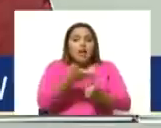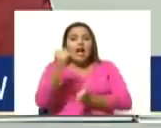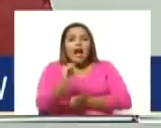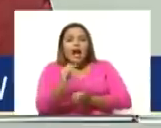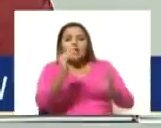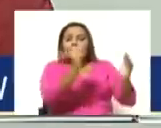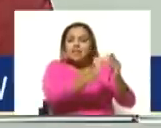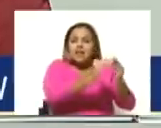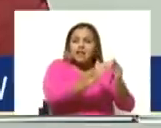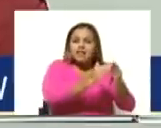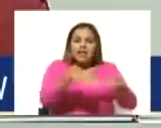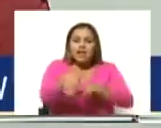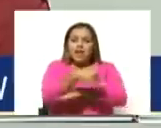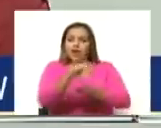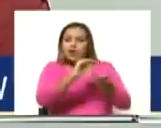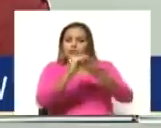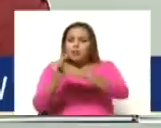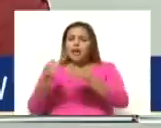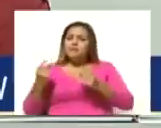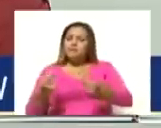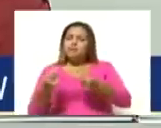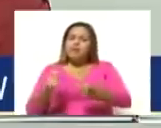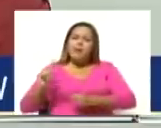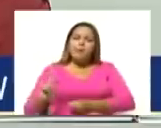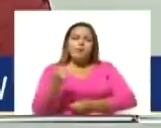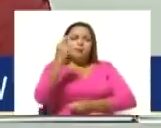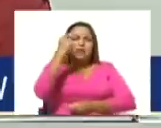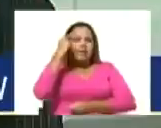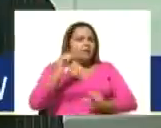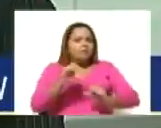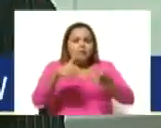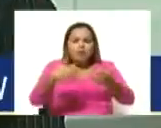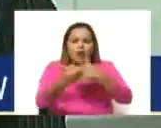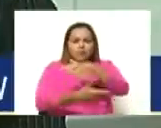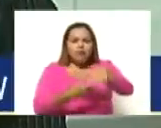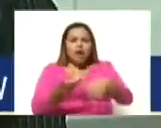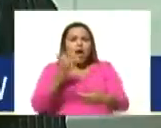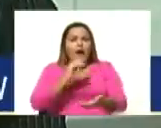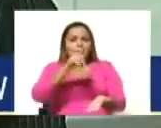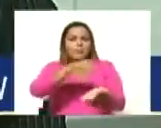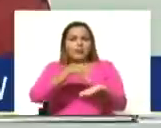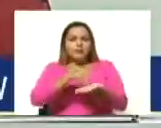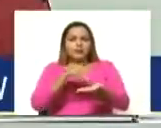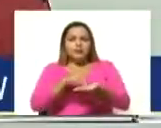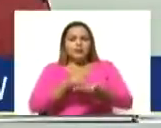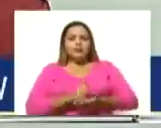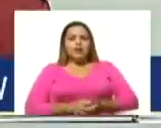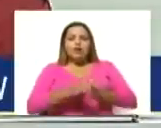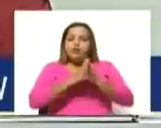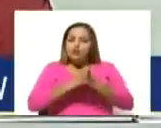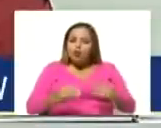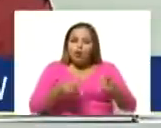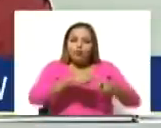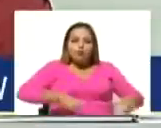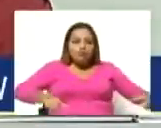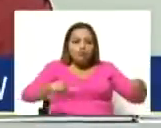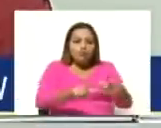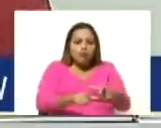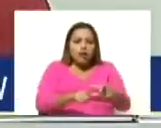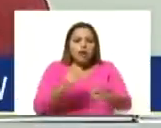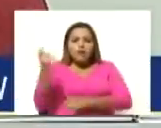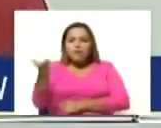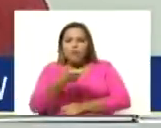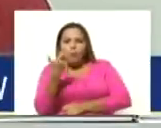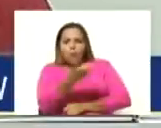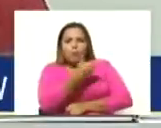su comunidad. Se activaron desde el primer instante. Han participado activamente en todas las cuadrillas de